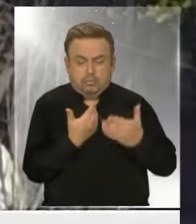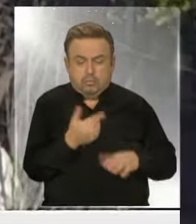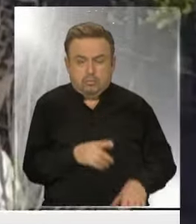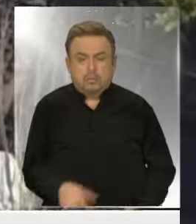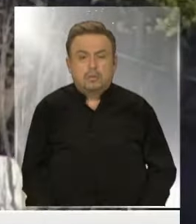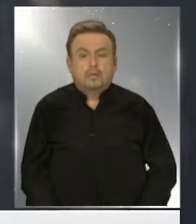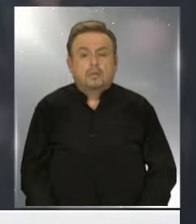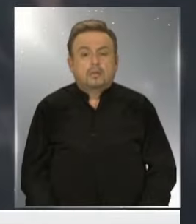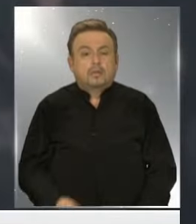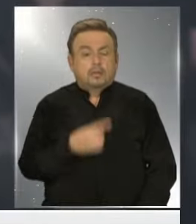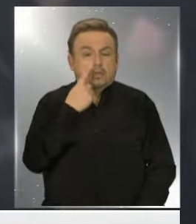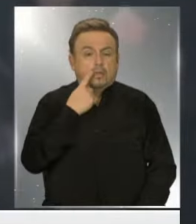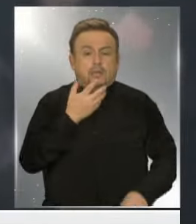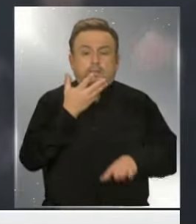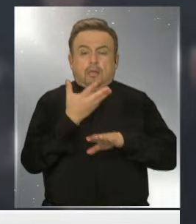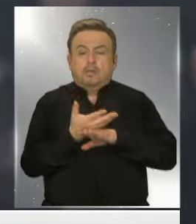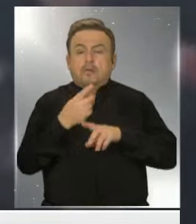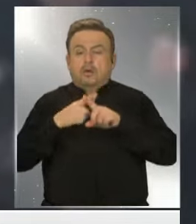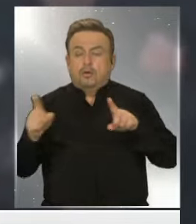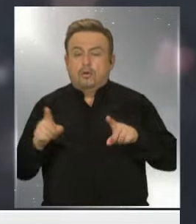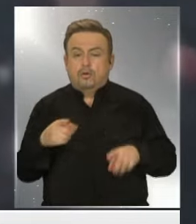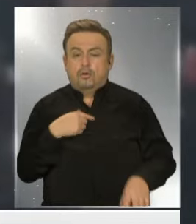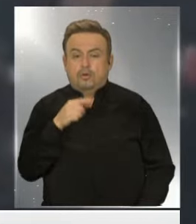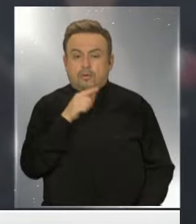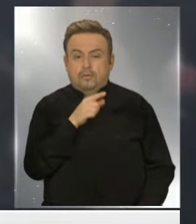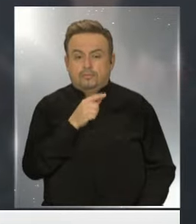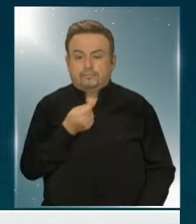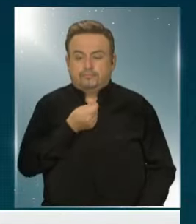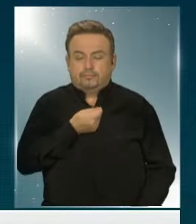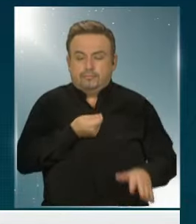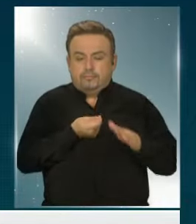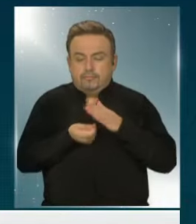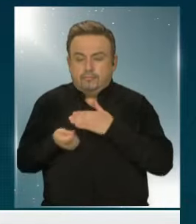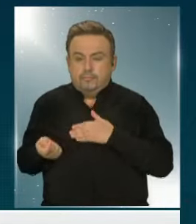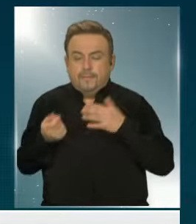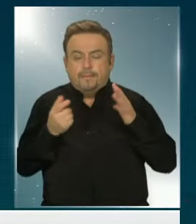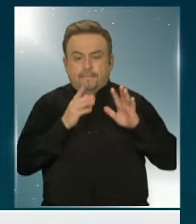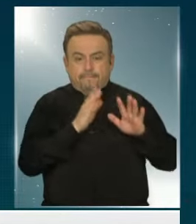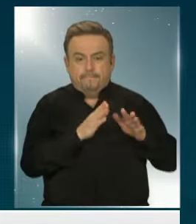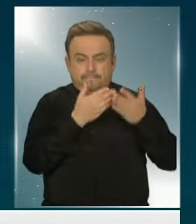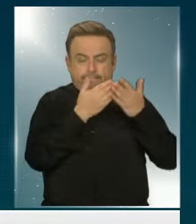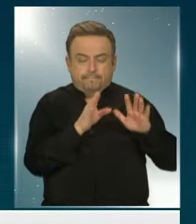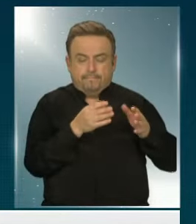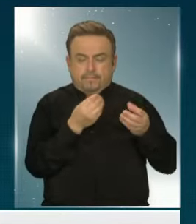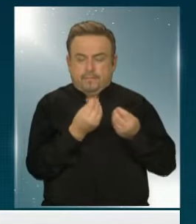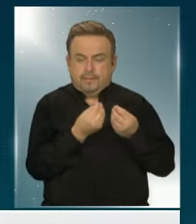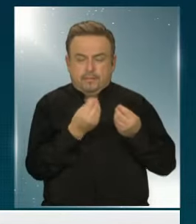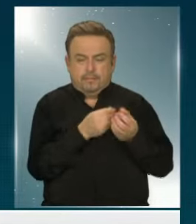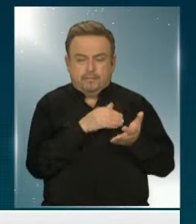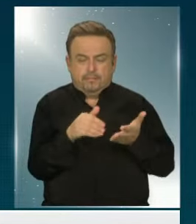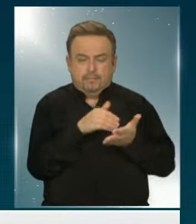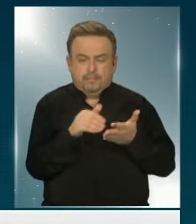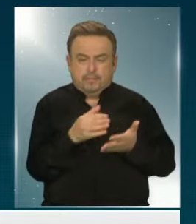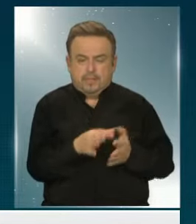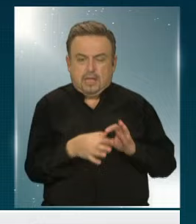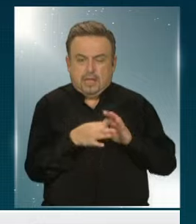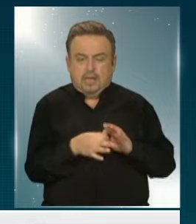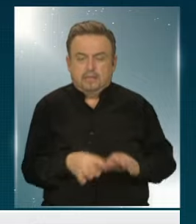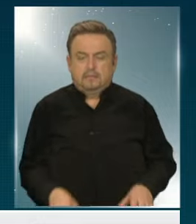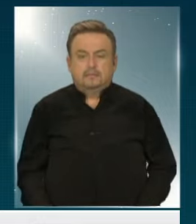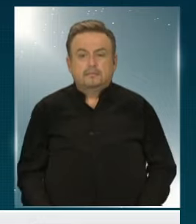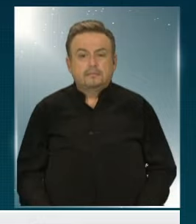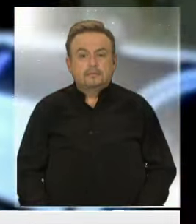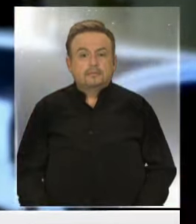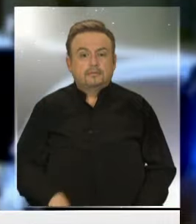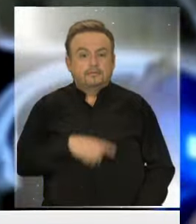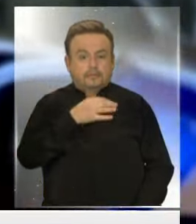musical. Sin embargo, había otra vida que mantenía en la clandestinidad, una con la que habría obtenido millonarias ganancias.